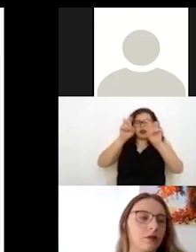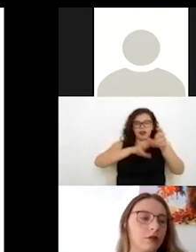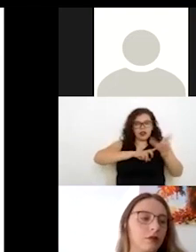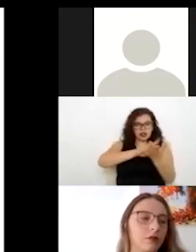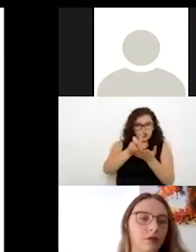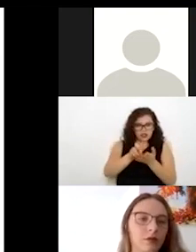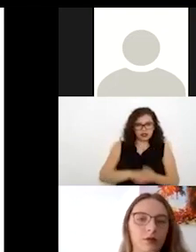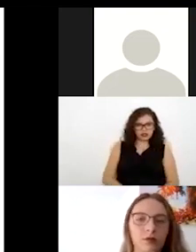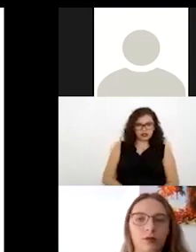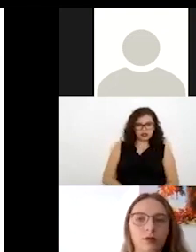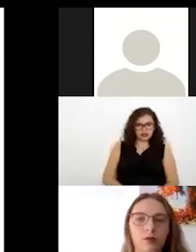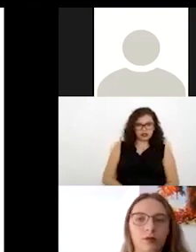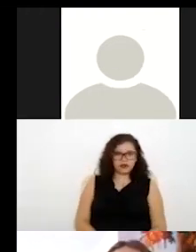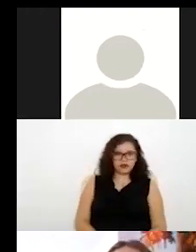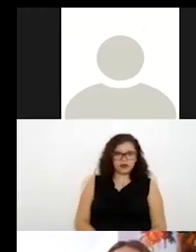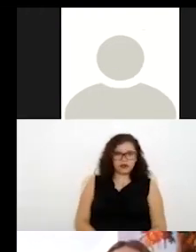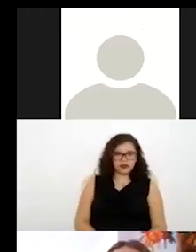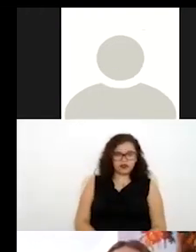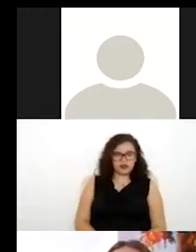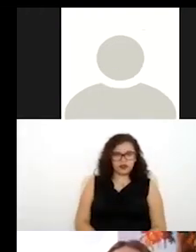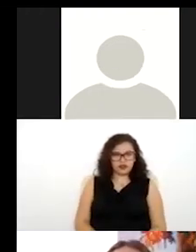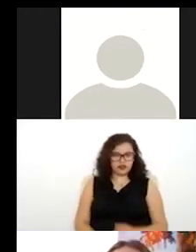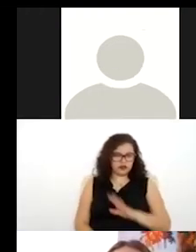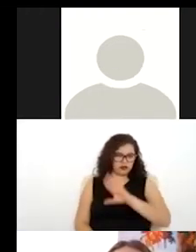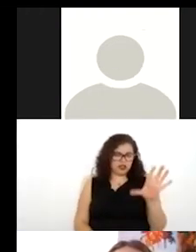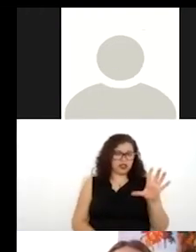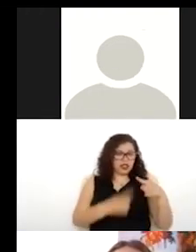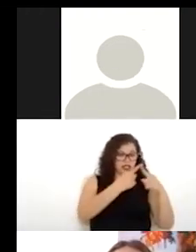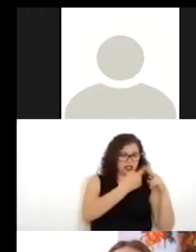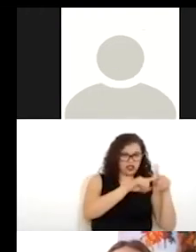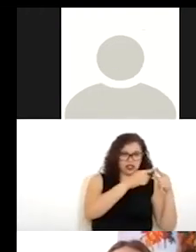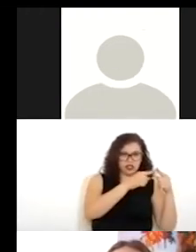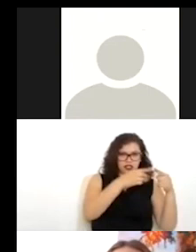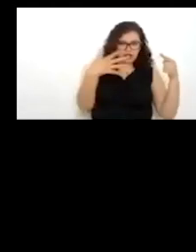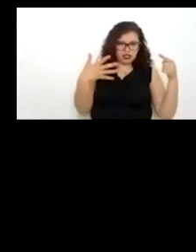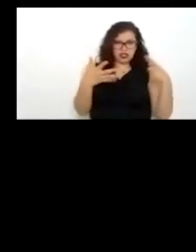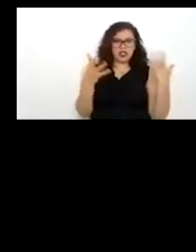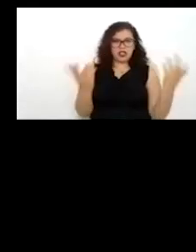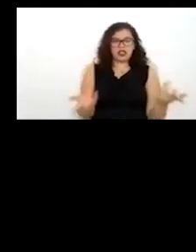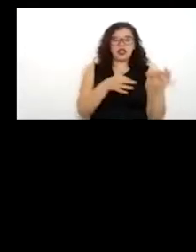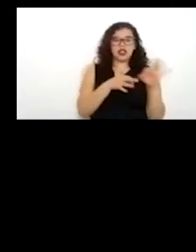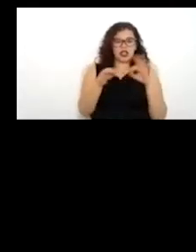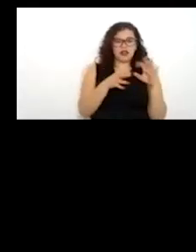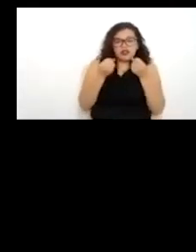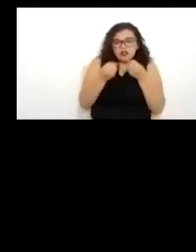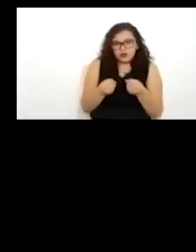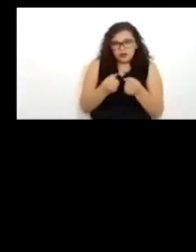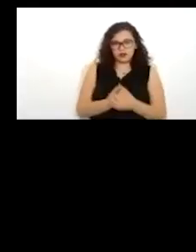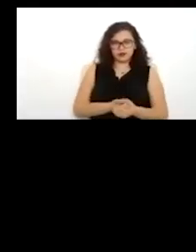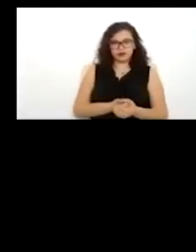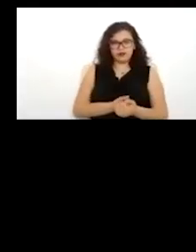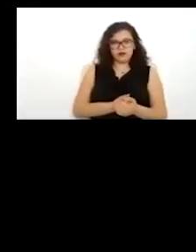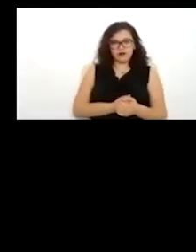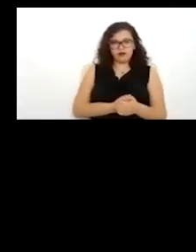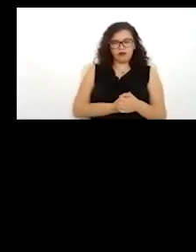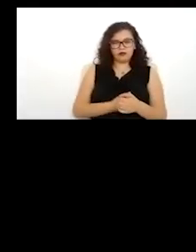ellas, y que quizás es la rectora y de ahí derivan todas las demás, es la estabilidad en el empleo. Uno de los objetivos principales